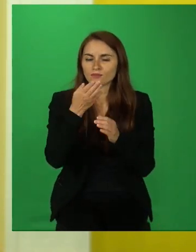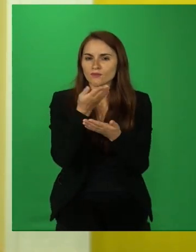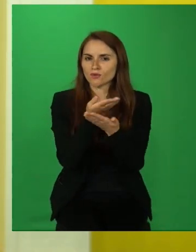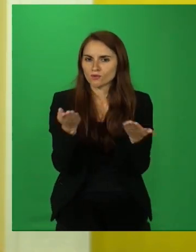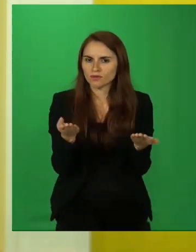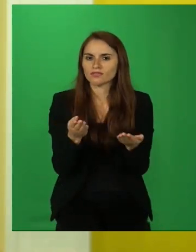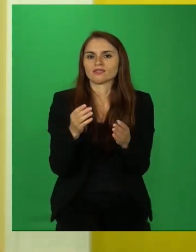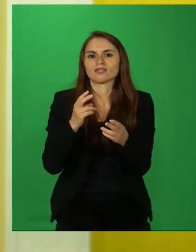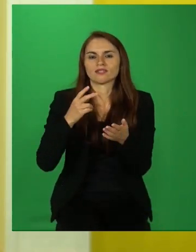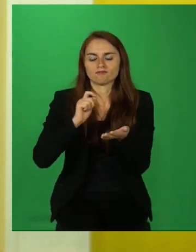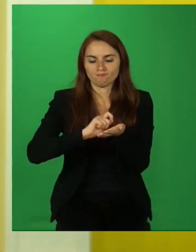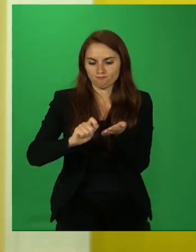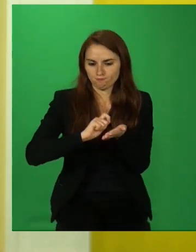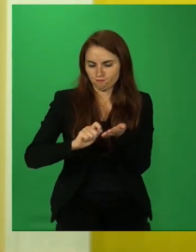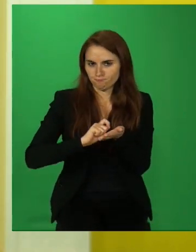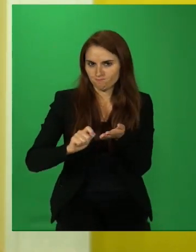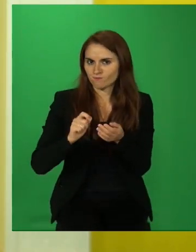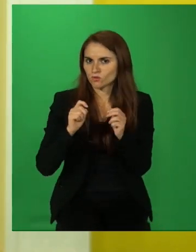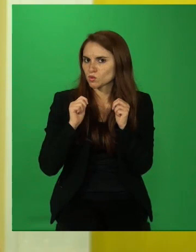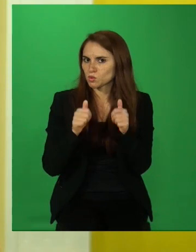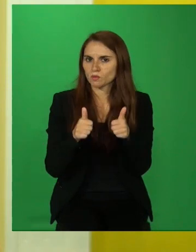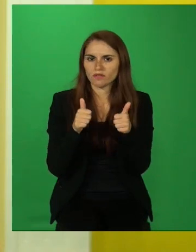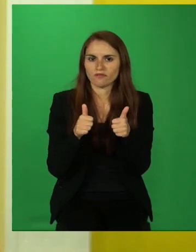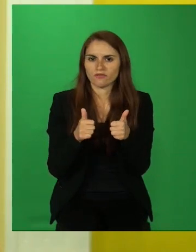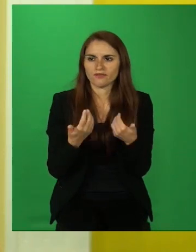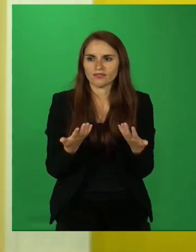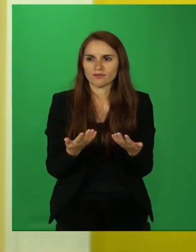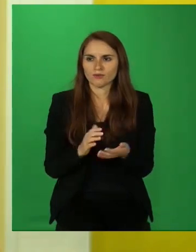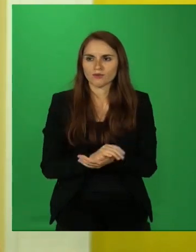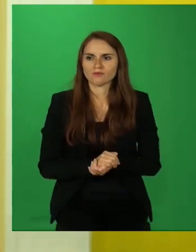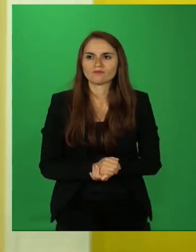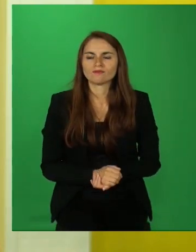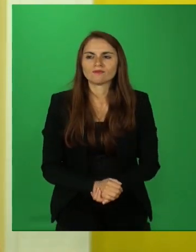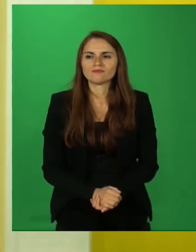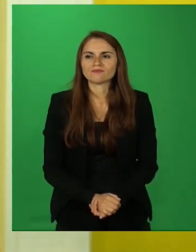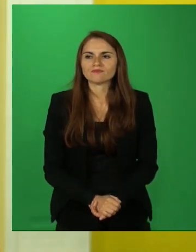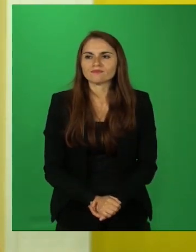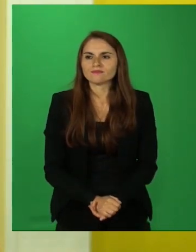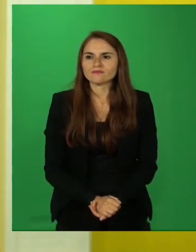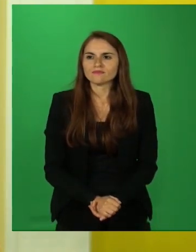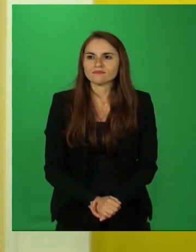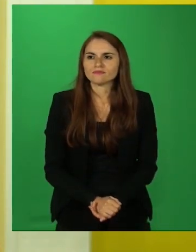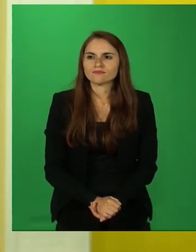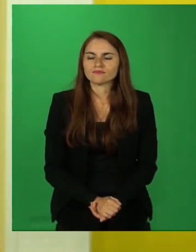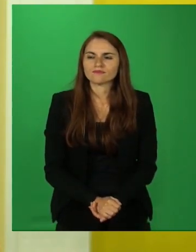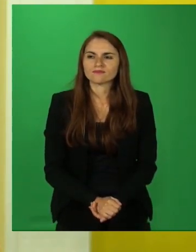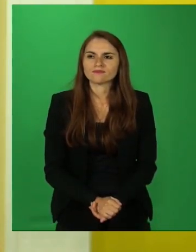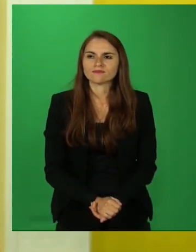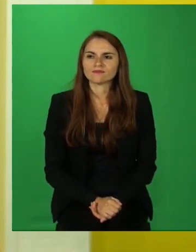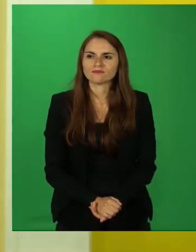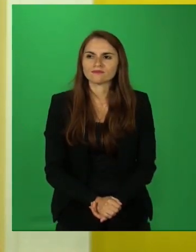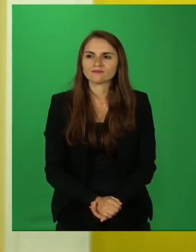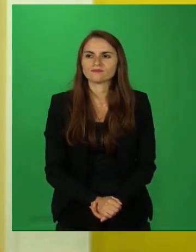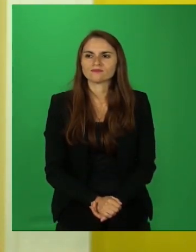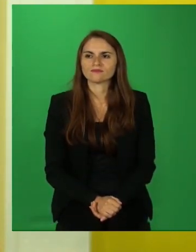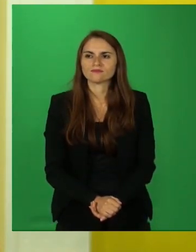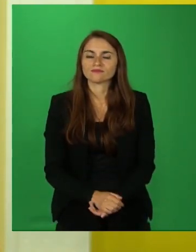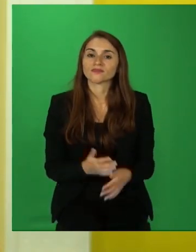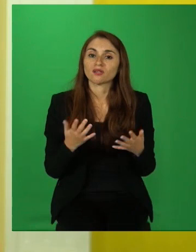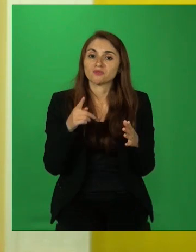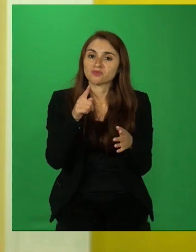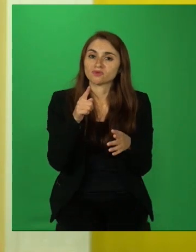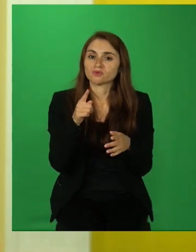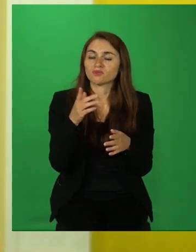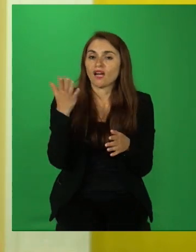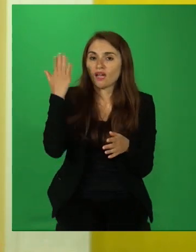a hacer bien todos los ejercicios que tengan que ver con operatoria combinada puede que la hayas escuchado puede que no